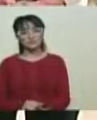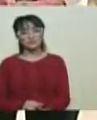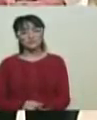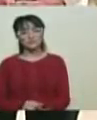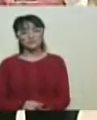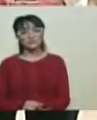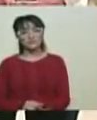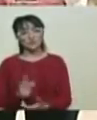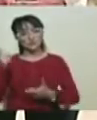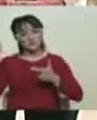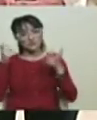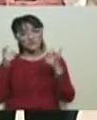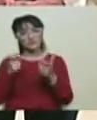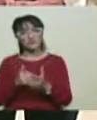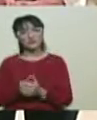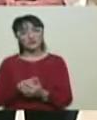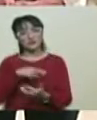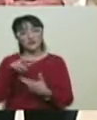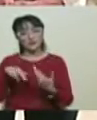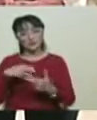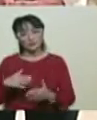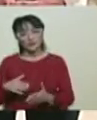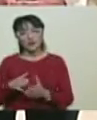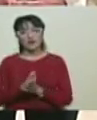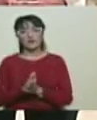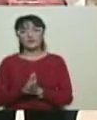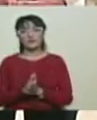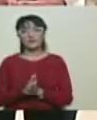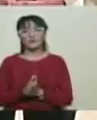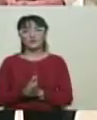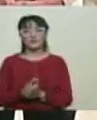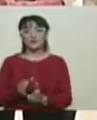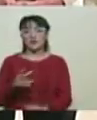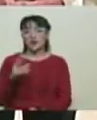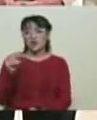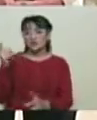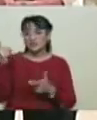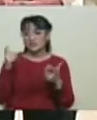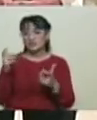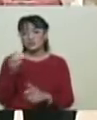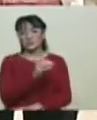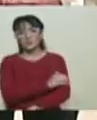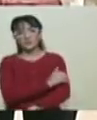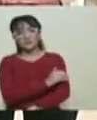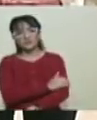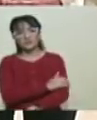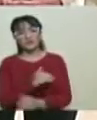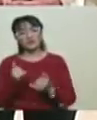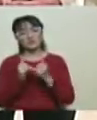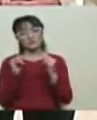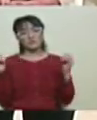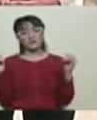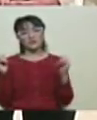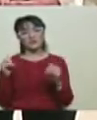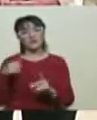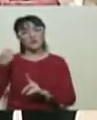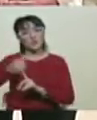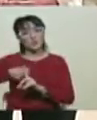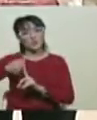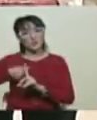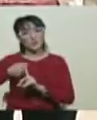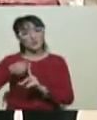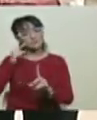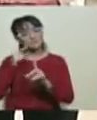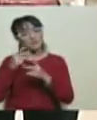todos, de los chavistas, de los revolucionarios, de los patriotas, de los no chavistas, de los opositores, de los independientes. Es una batalla por